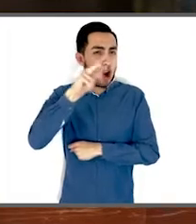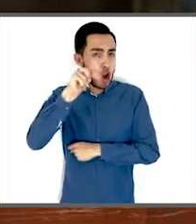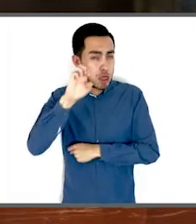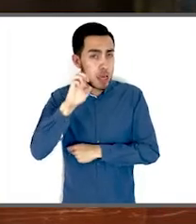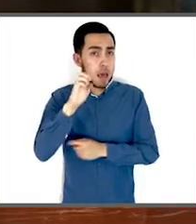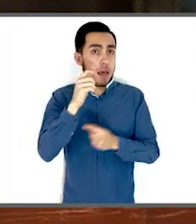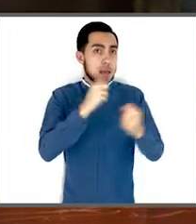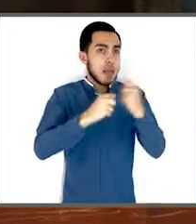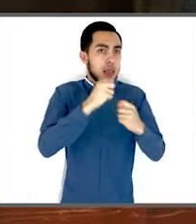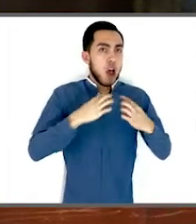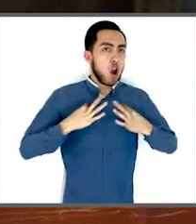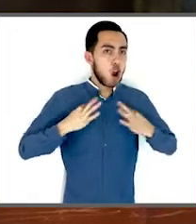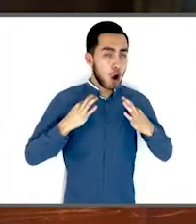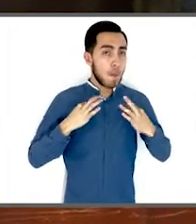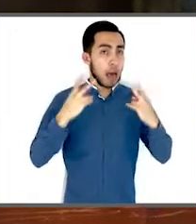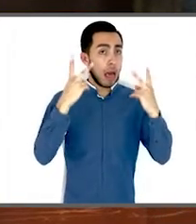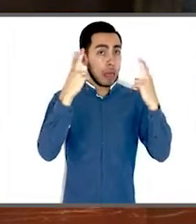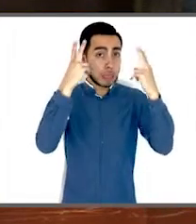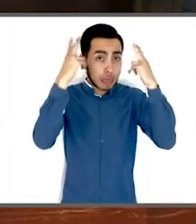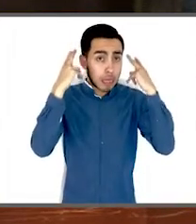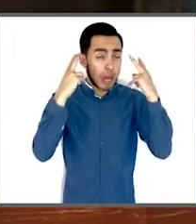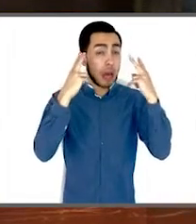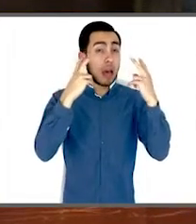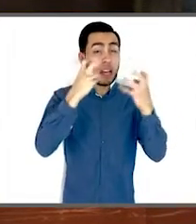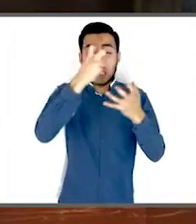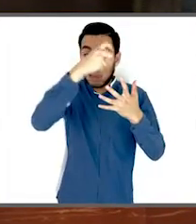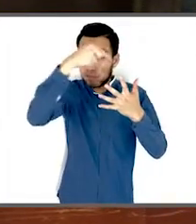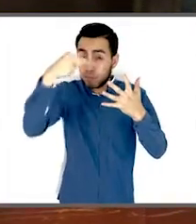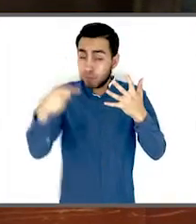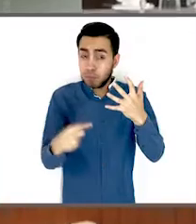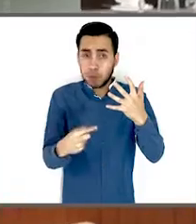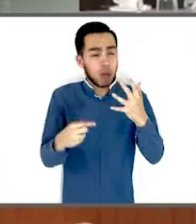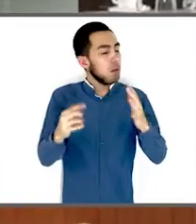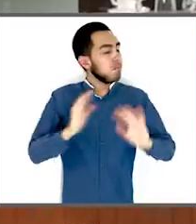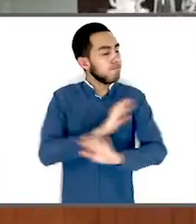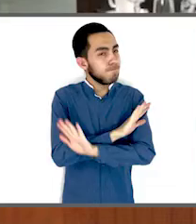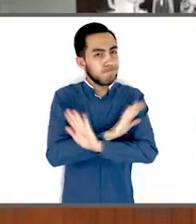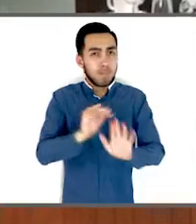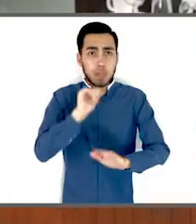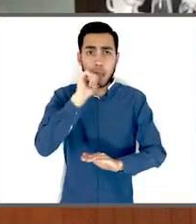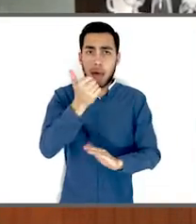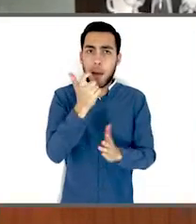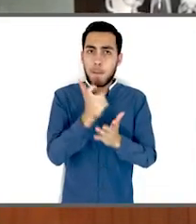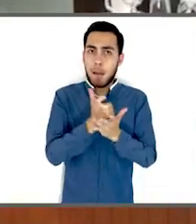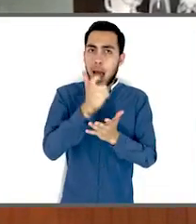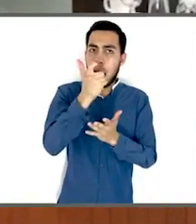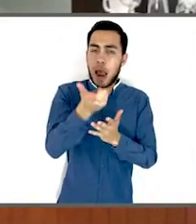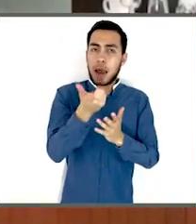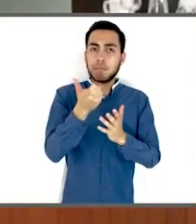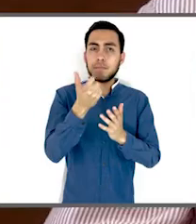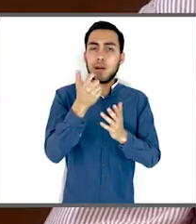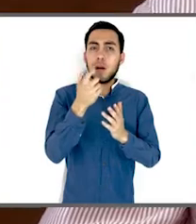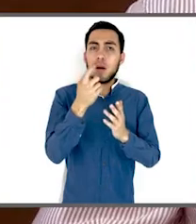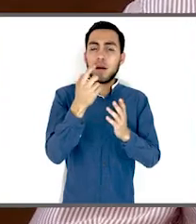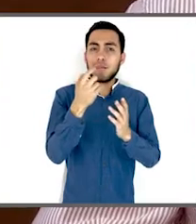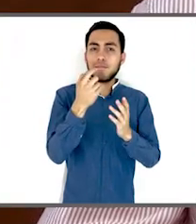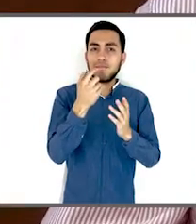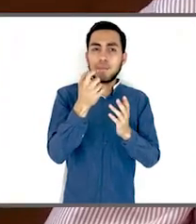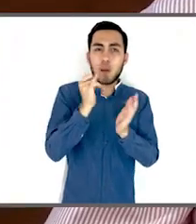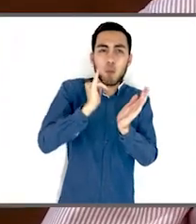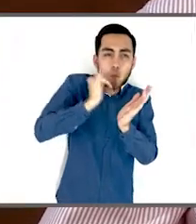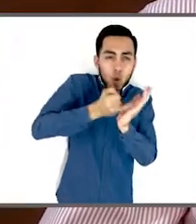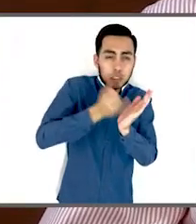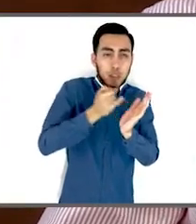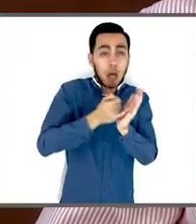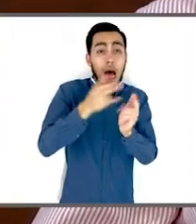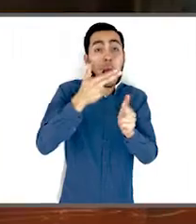papelería, la tienda de abarrotes, la tienda de ropa, la estética, todos ellos no van a pagar